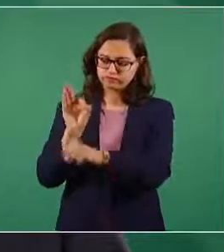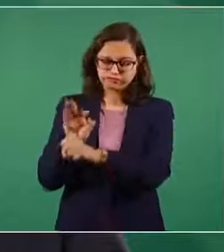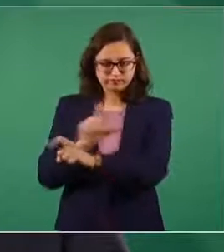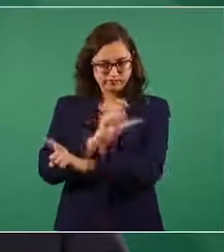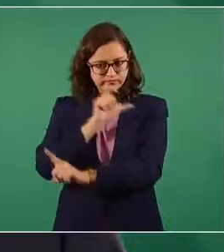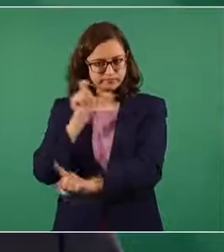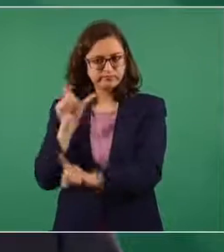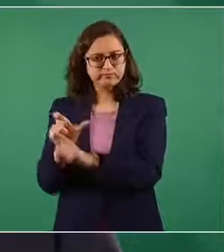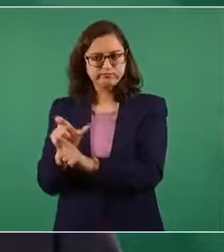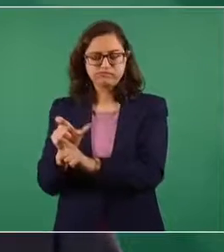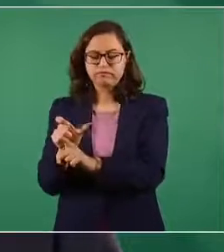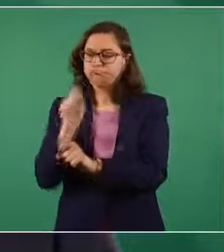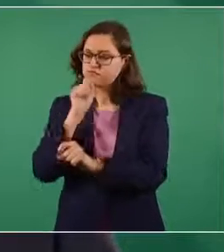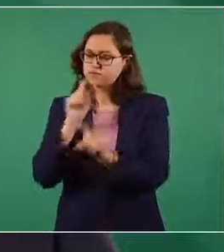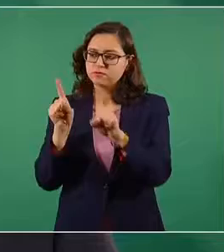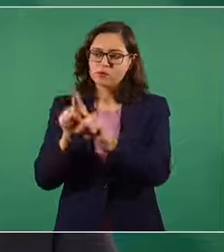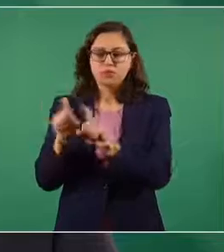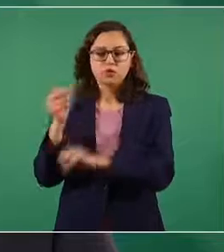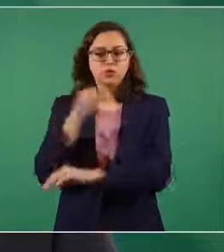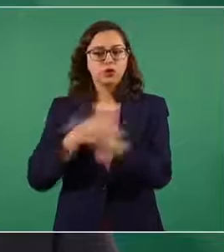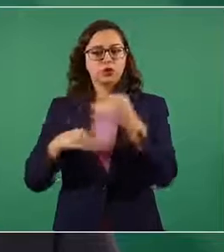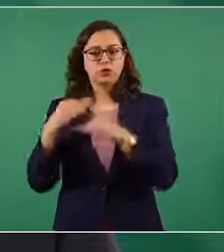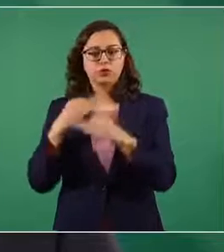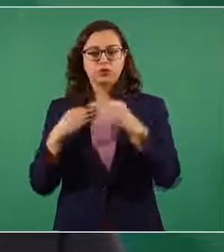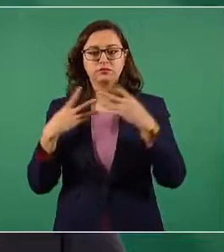Uresti, y a todos los periodistas,